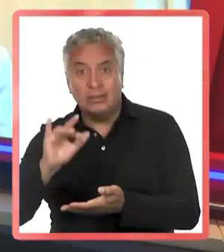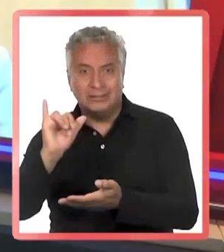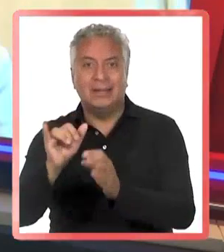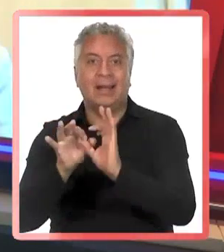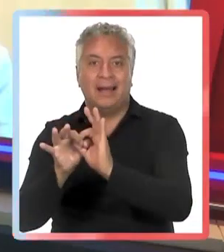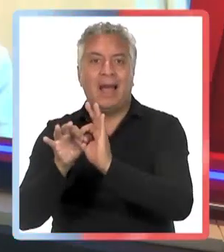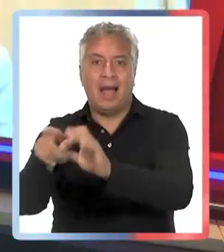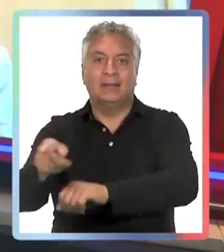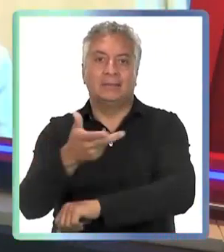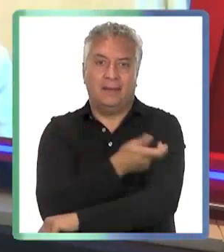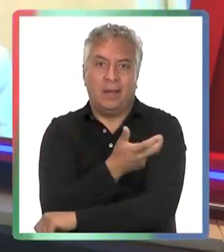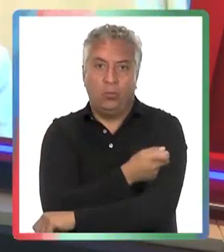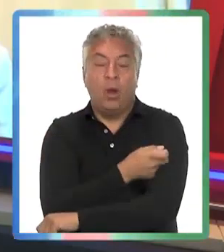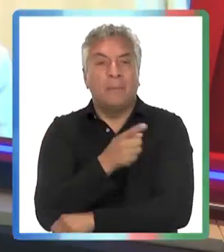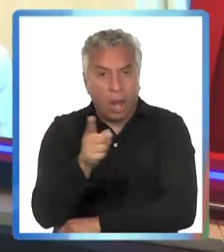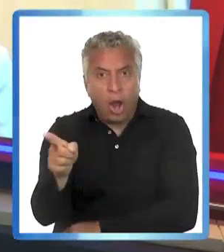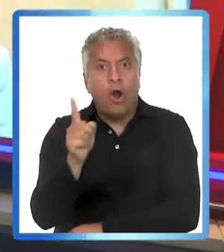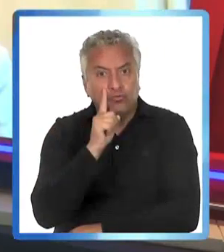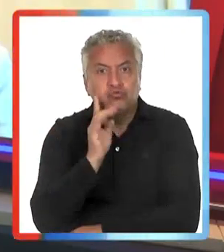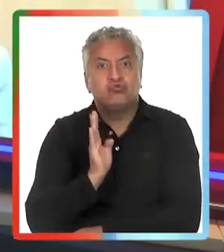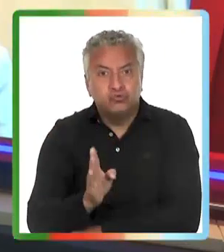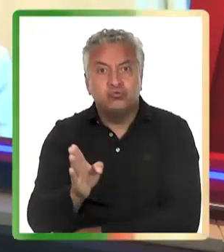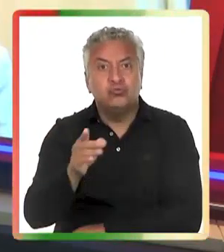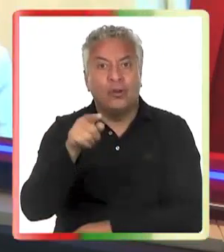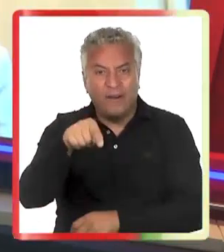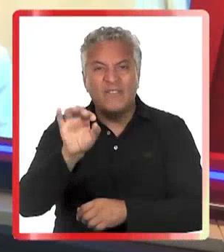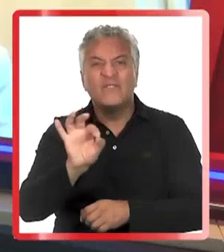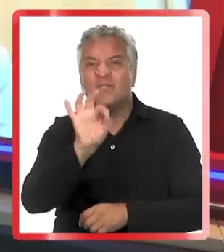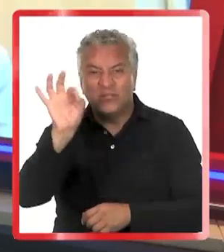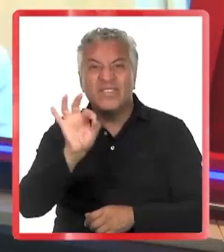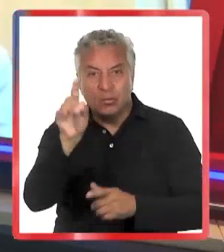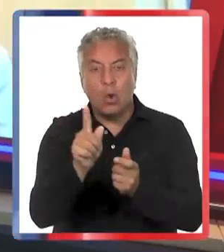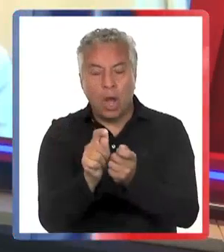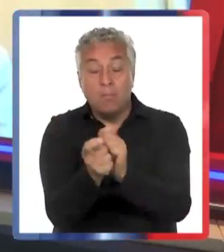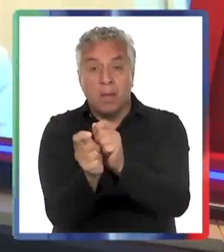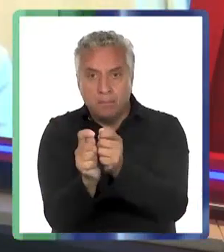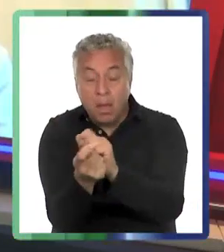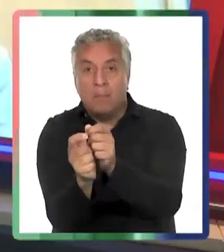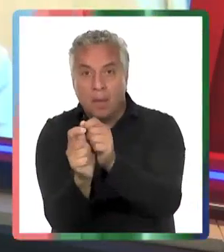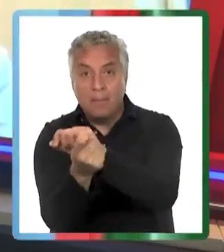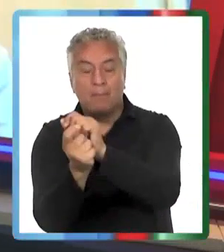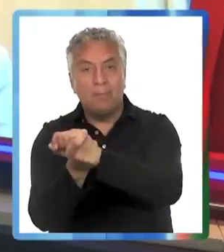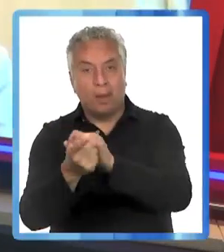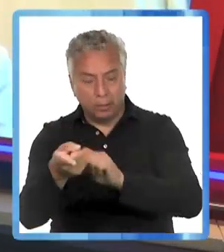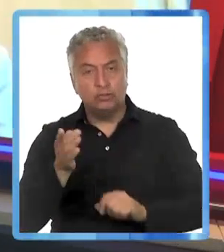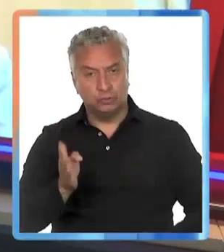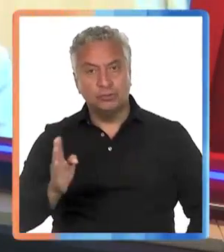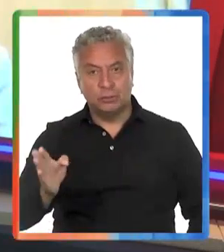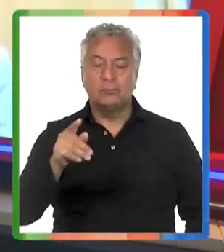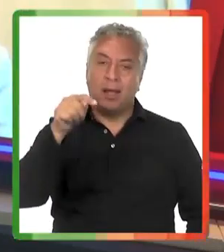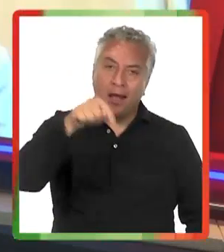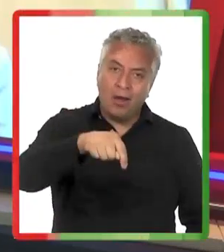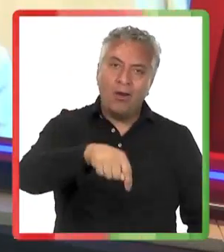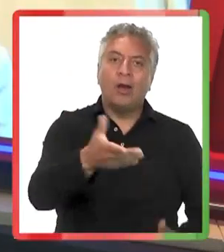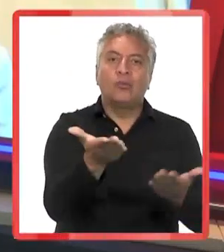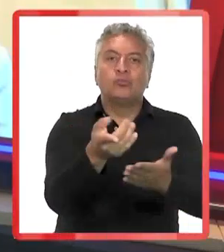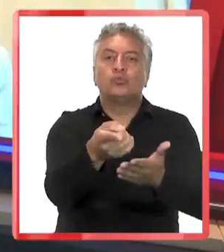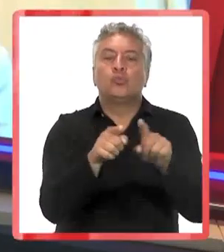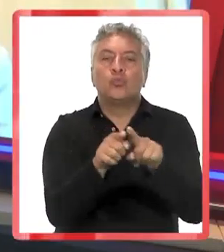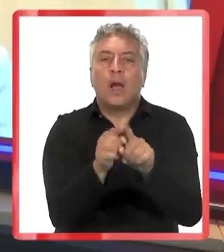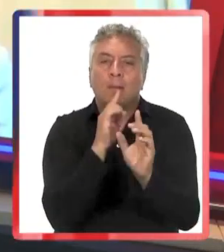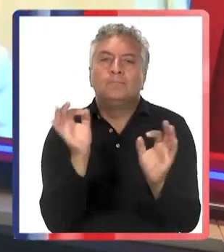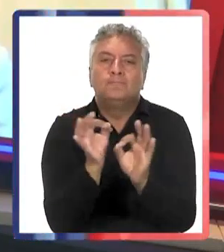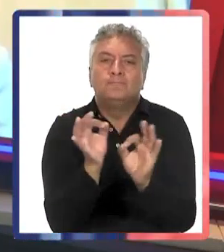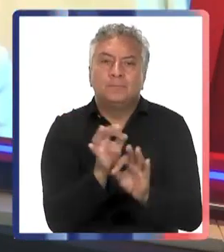gracias a las vacunas, pero sigue presente este virus, sigue mutando, ¿verdad? ¿Qué consejo le gustaría darle a las personas que nos están viendo desde